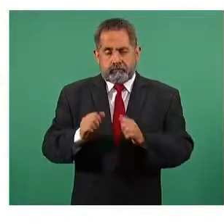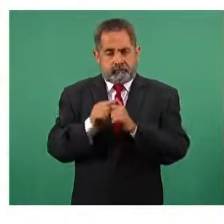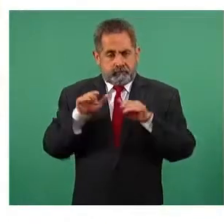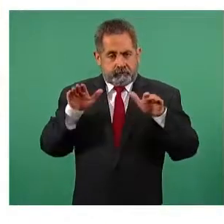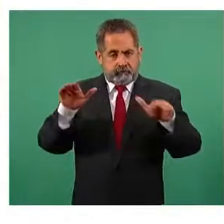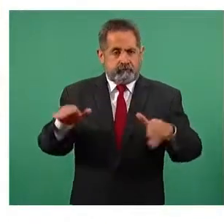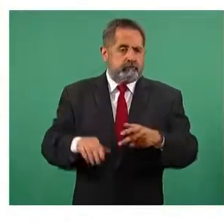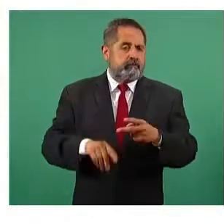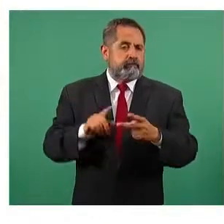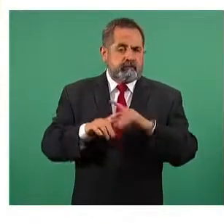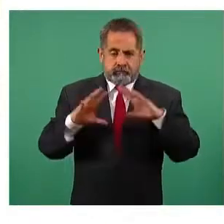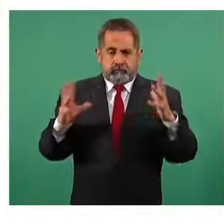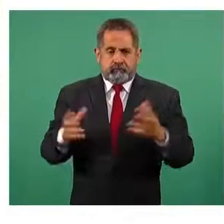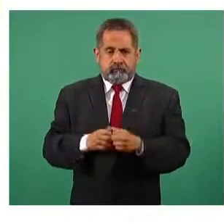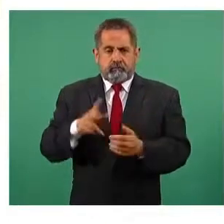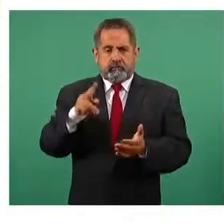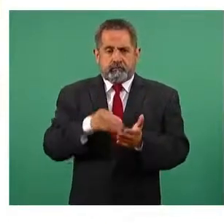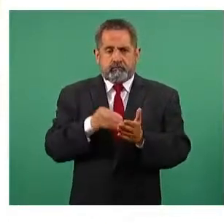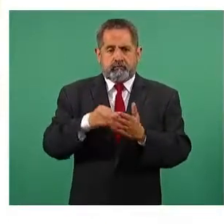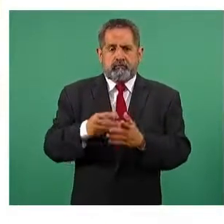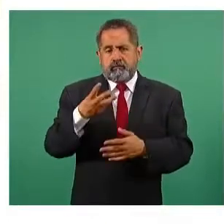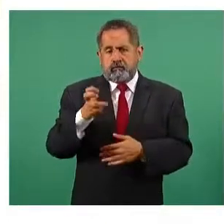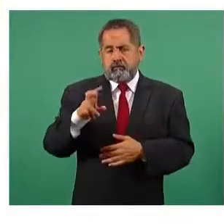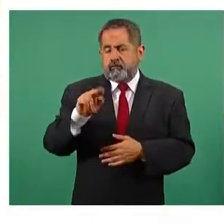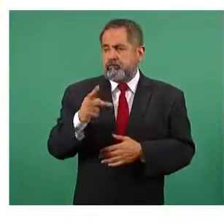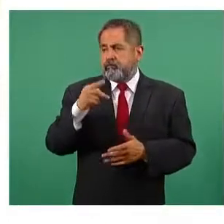aérea, en un total de